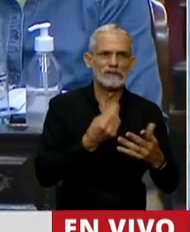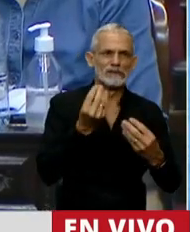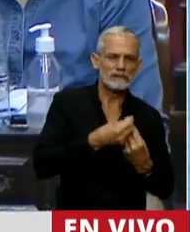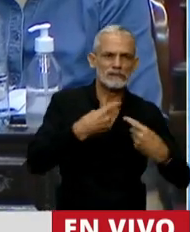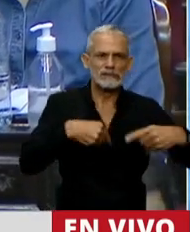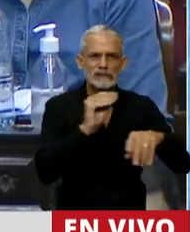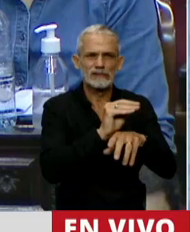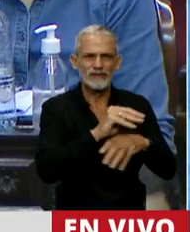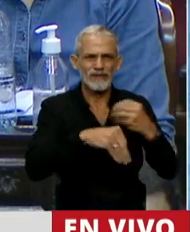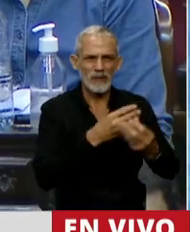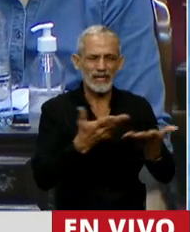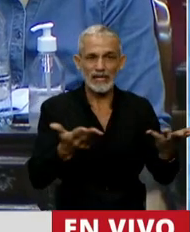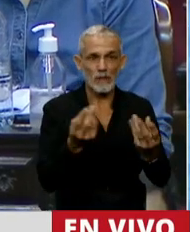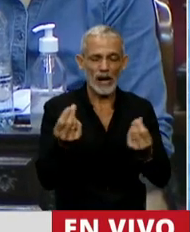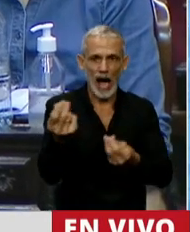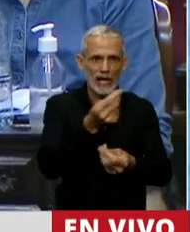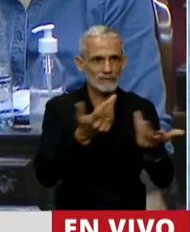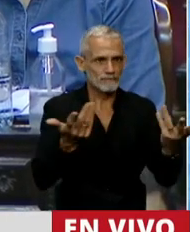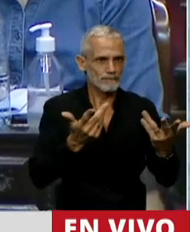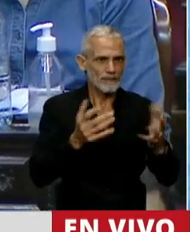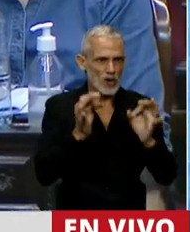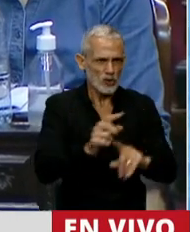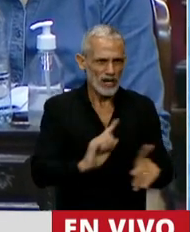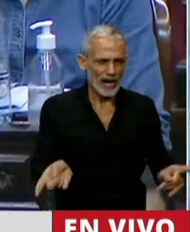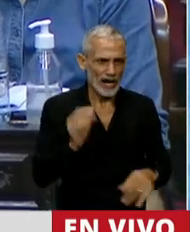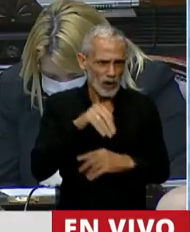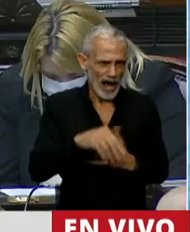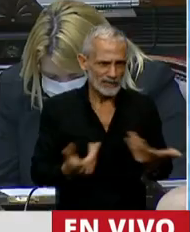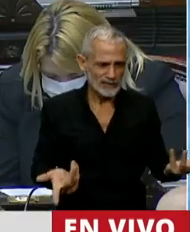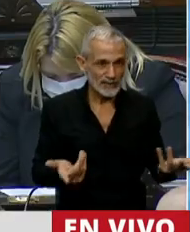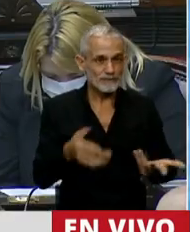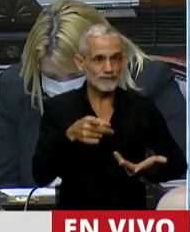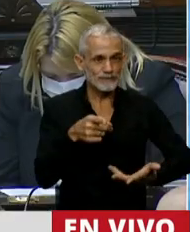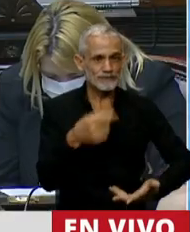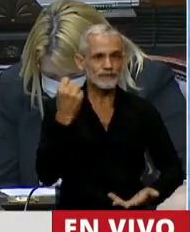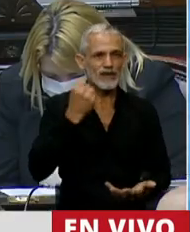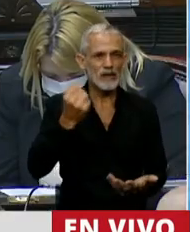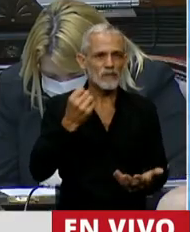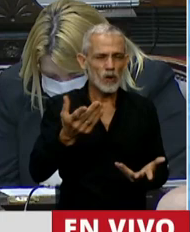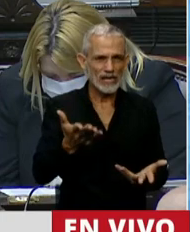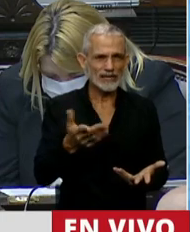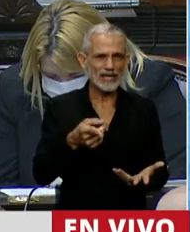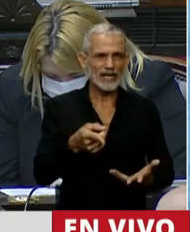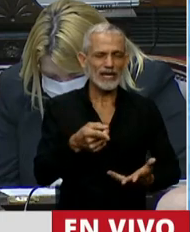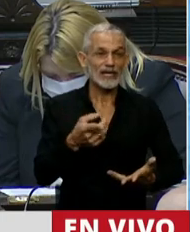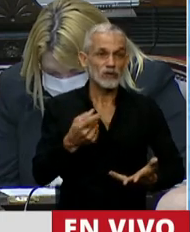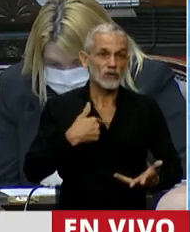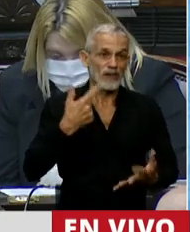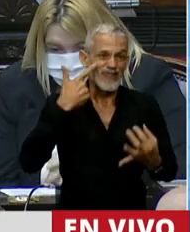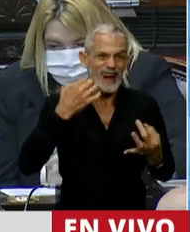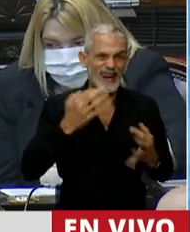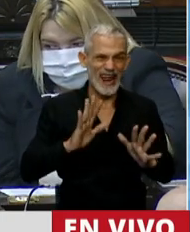mes, mucha gente no llega. Pero bien, señor presidente, también tenemos que ser